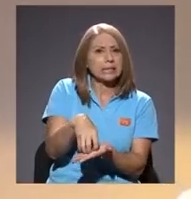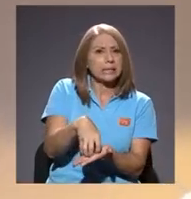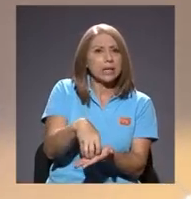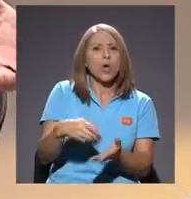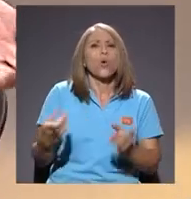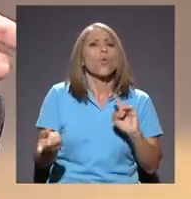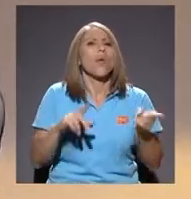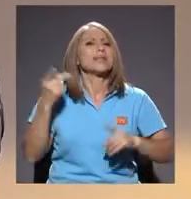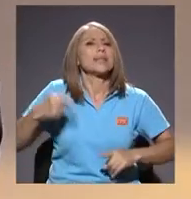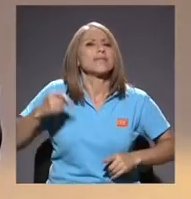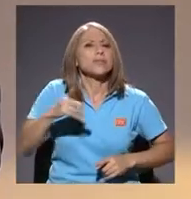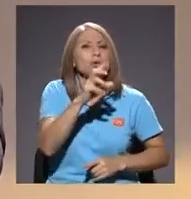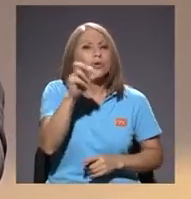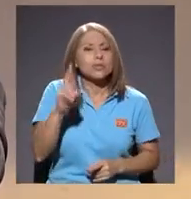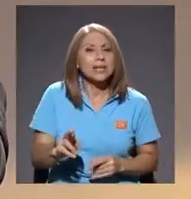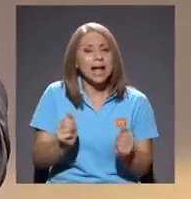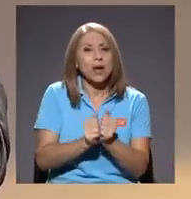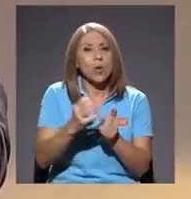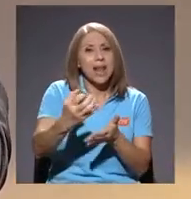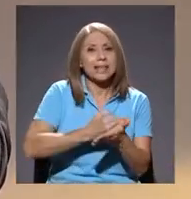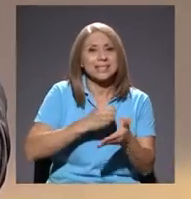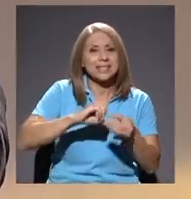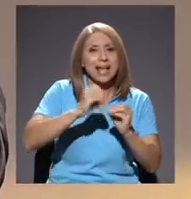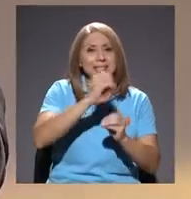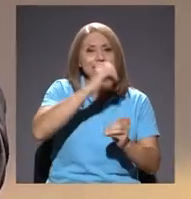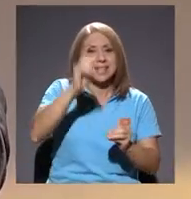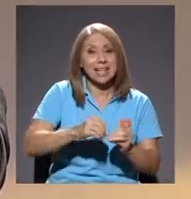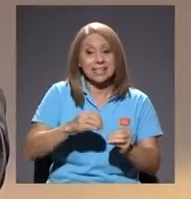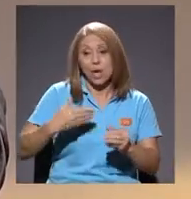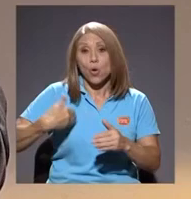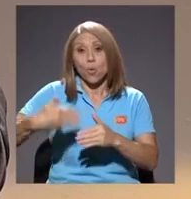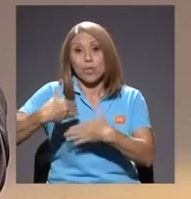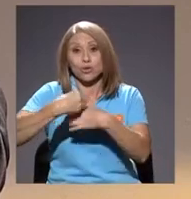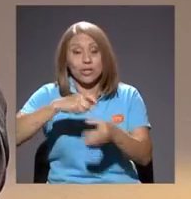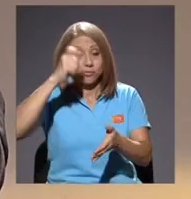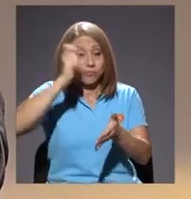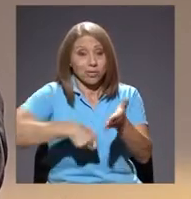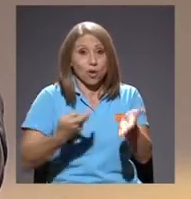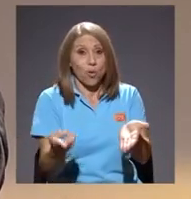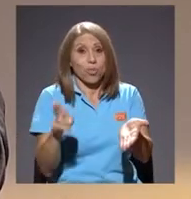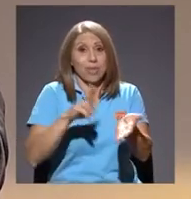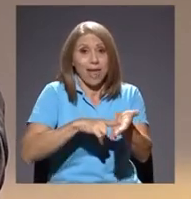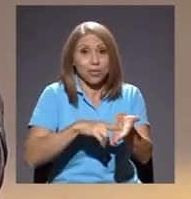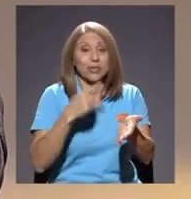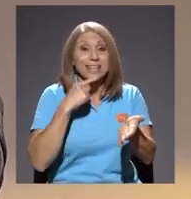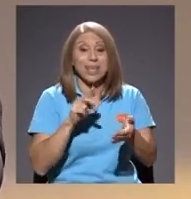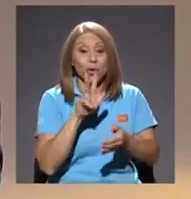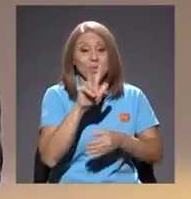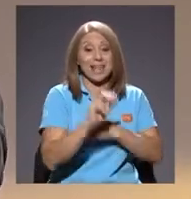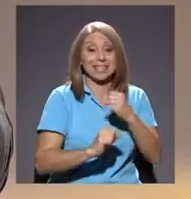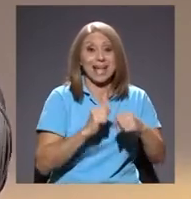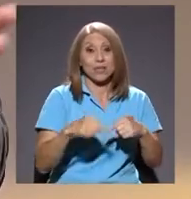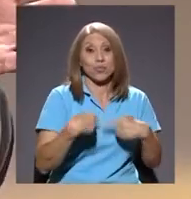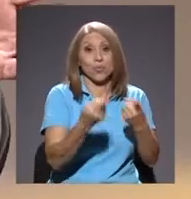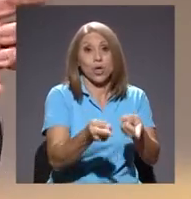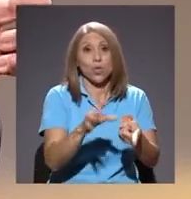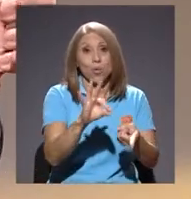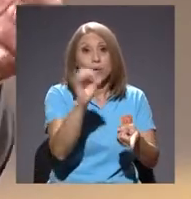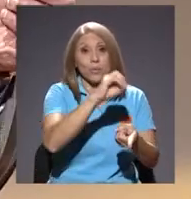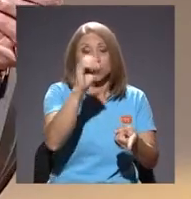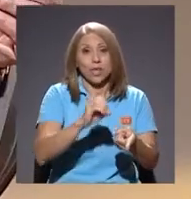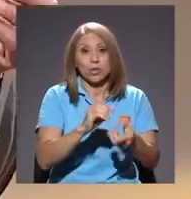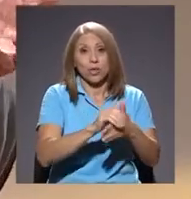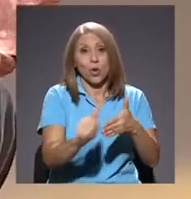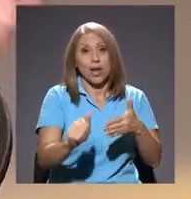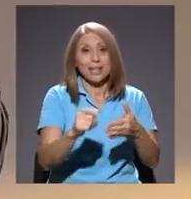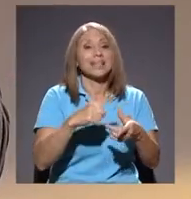expresaba en las tasas de interés cuando si sólo el contrato de suscripción y se dijo a tres años del 9% en dólares se despegó carísimo